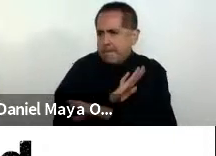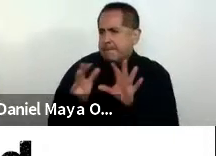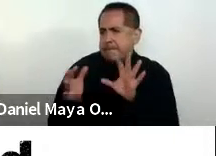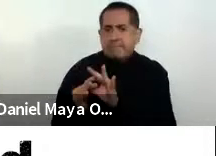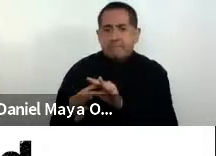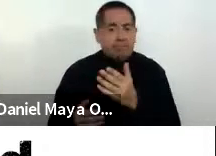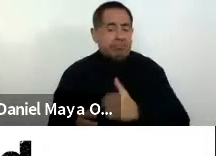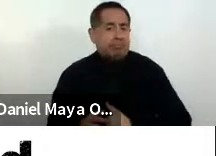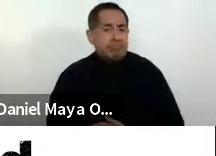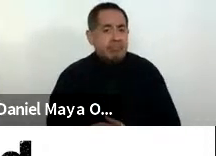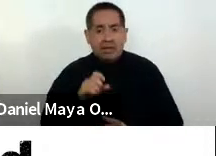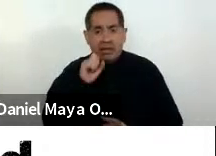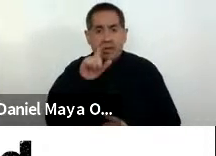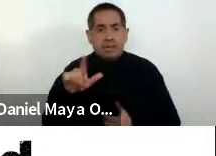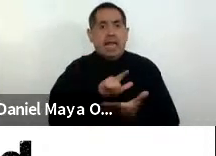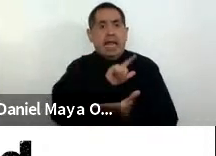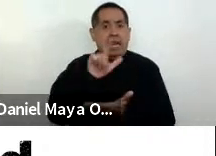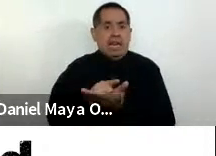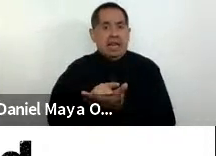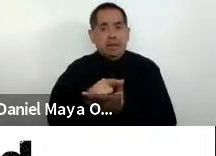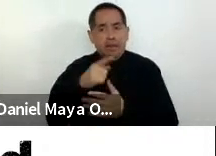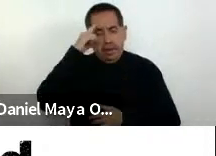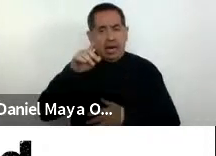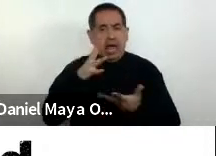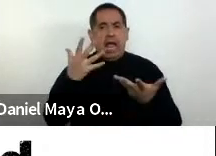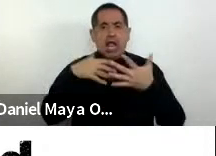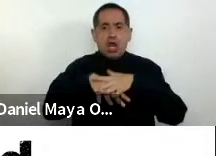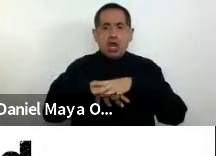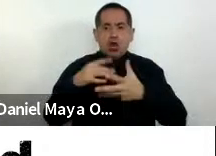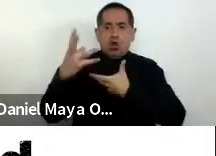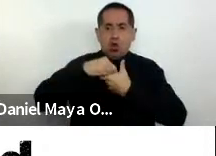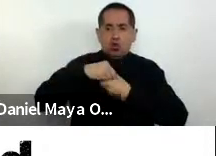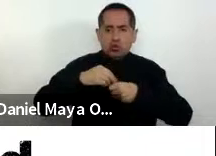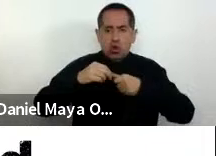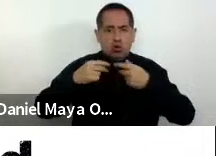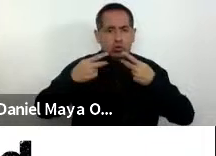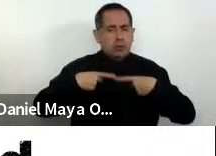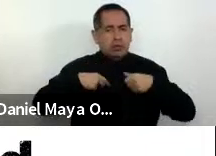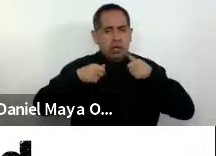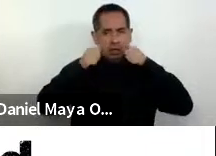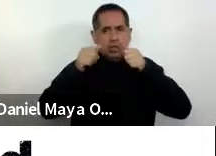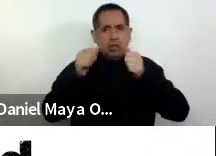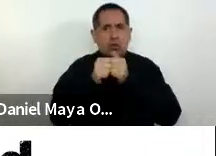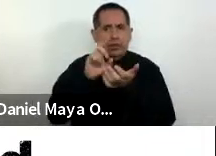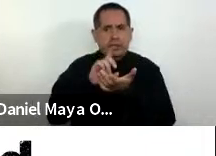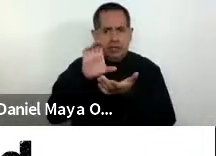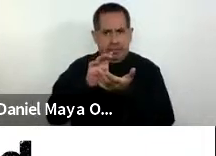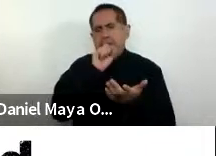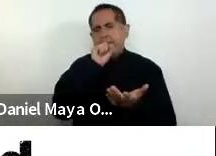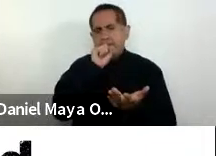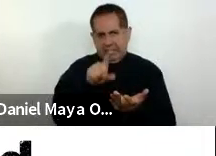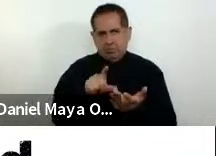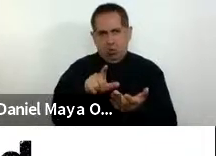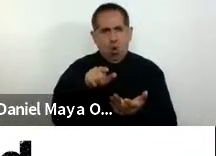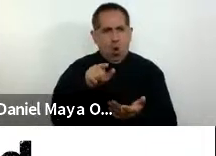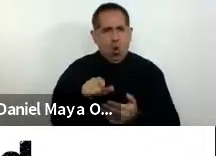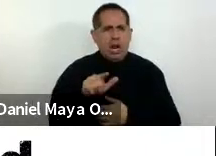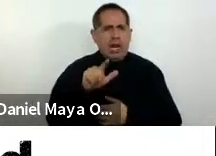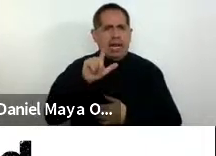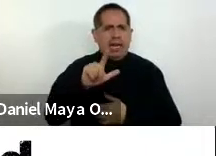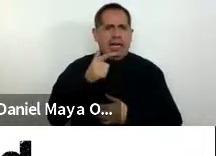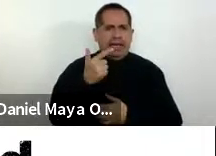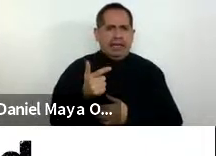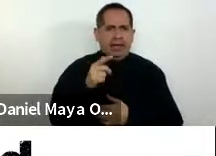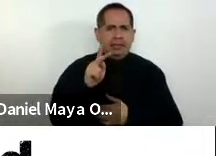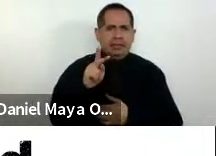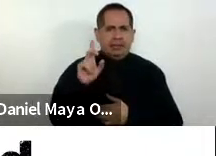de las Personas con Discapacidad habla precisamente de estos derechos y estas garantías y se refieren a que todas las